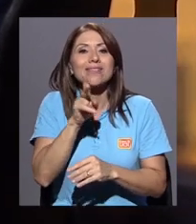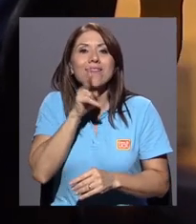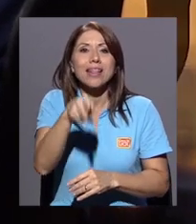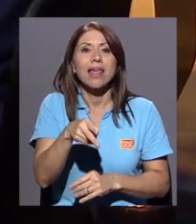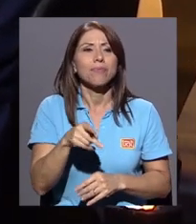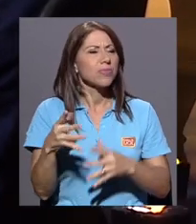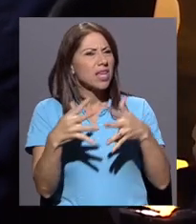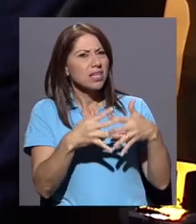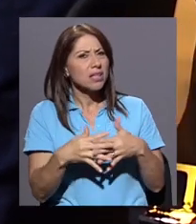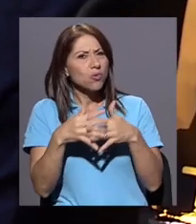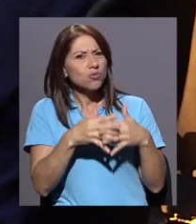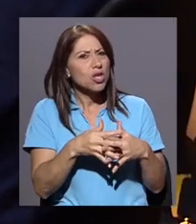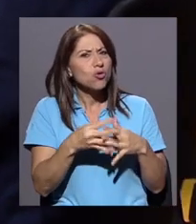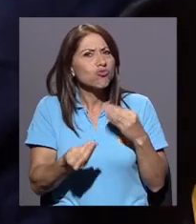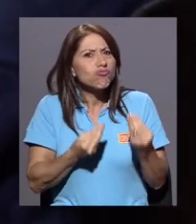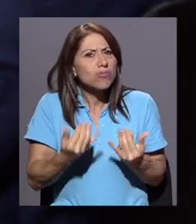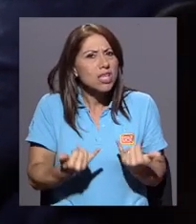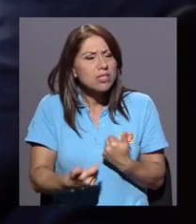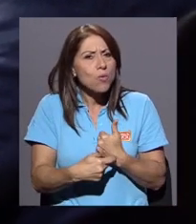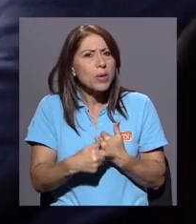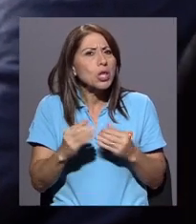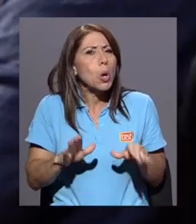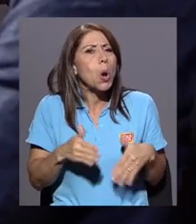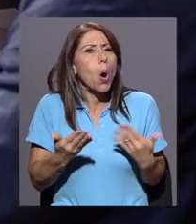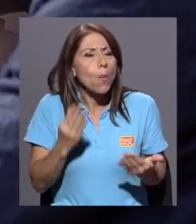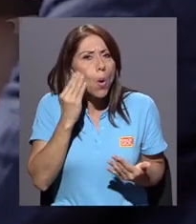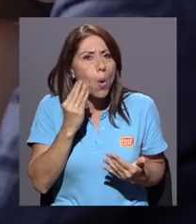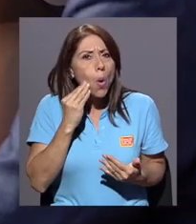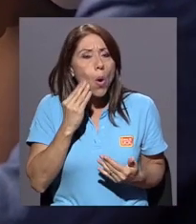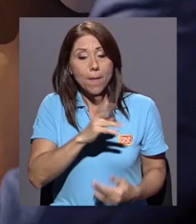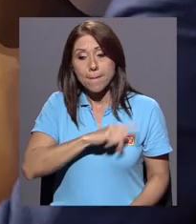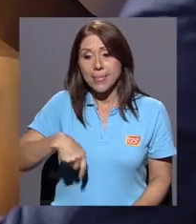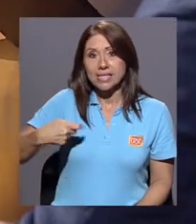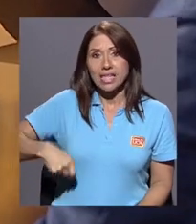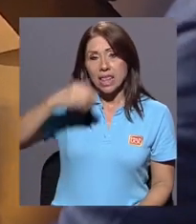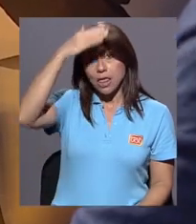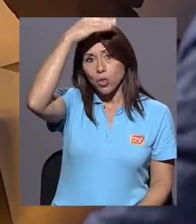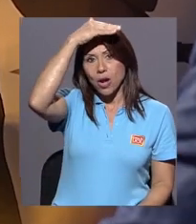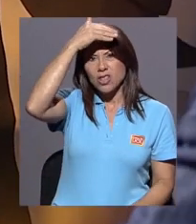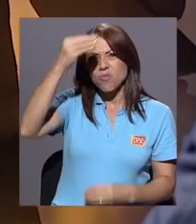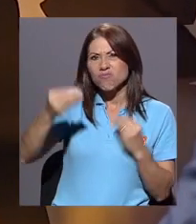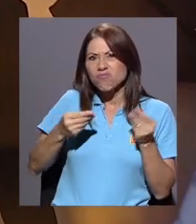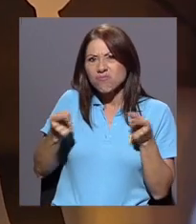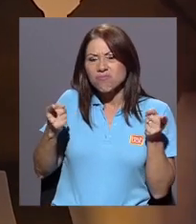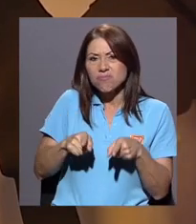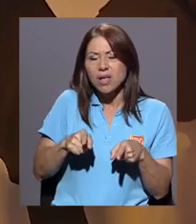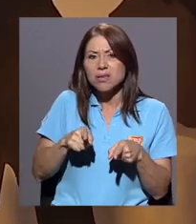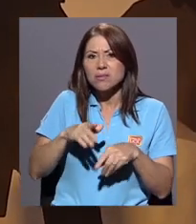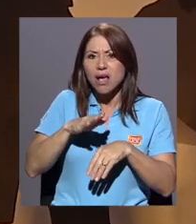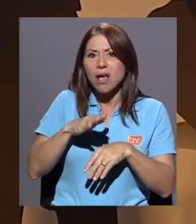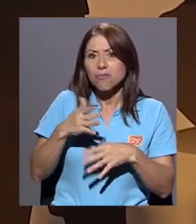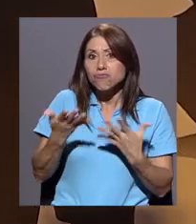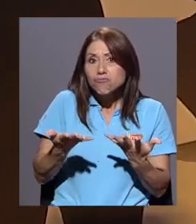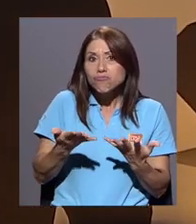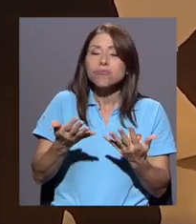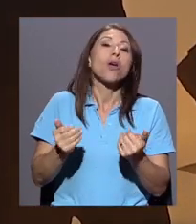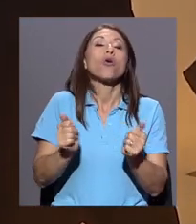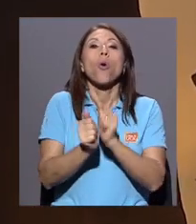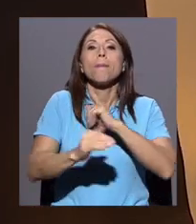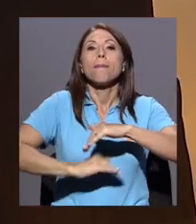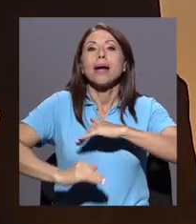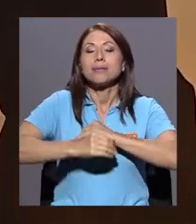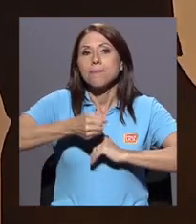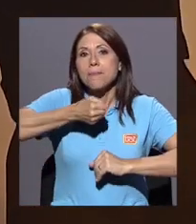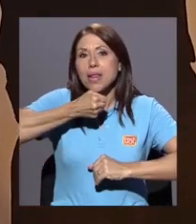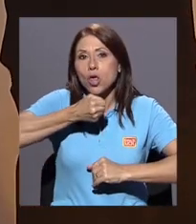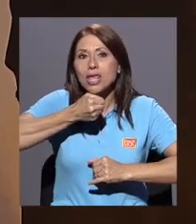en Estados Unidos en este momento y cuál es la posición del presidente Donald Trump ante todo ese escenario desde el periodismo que sí